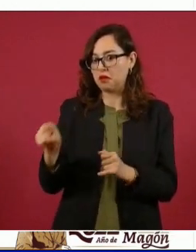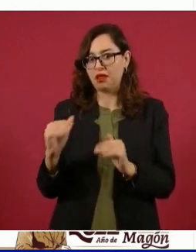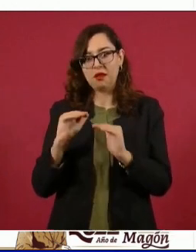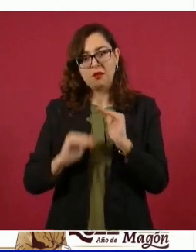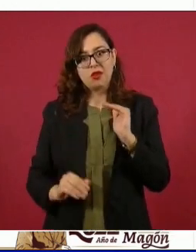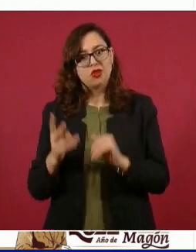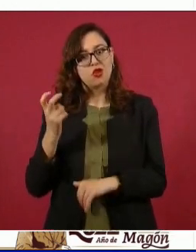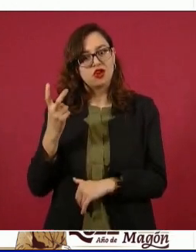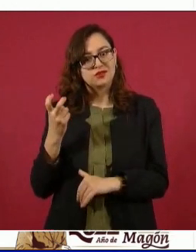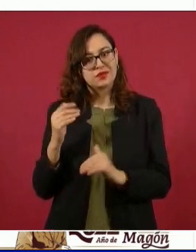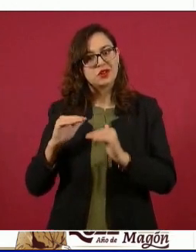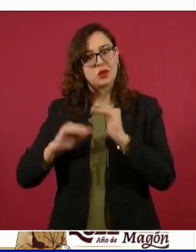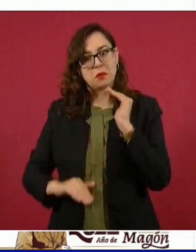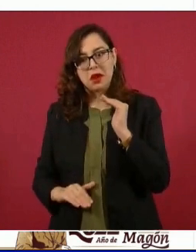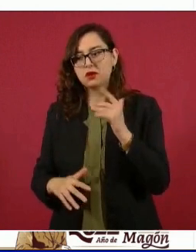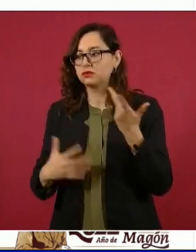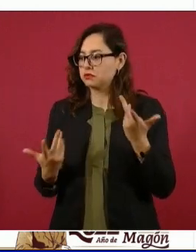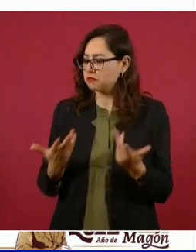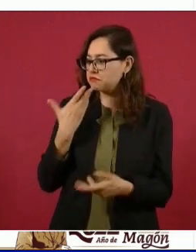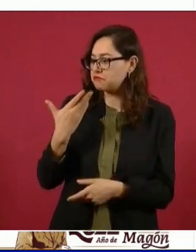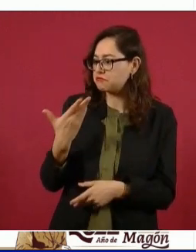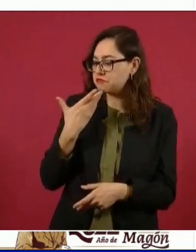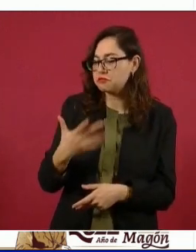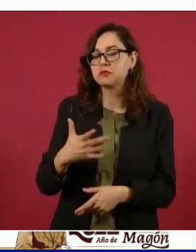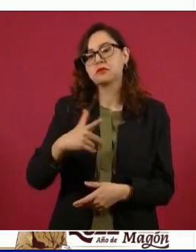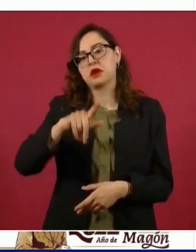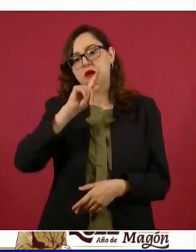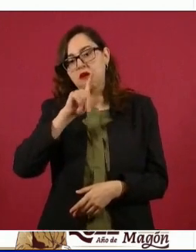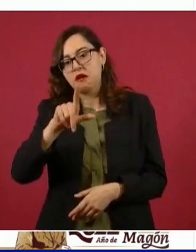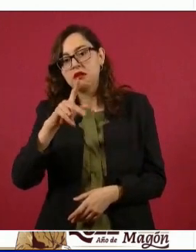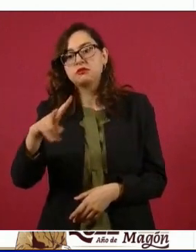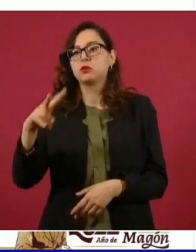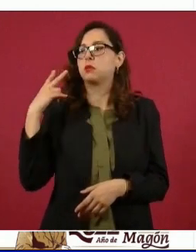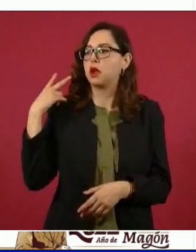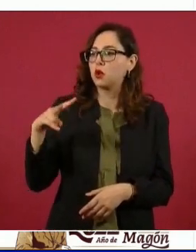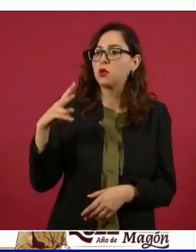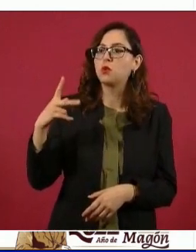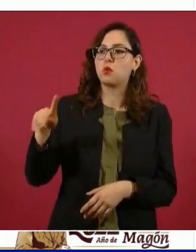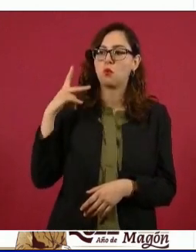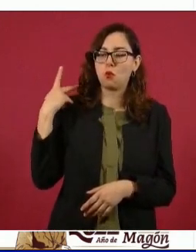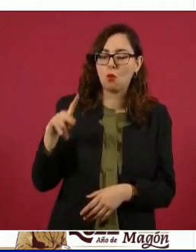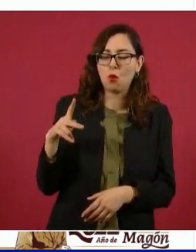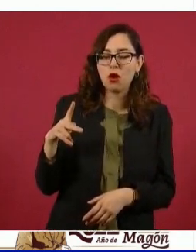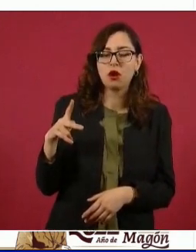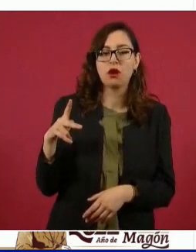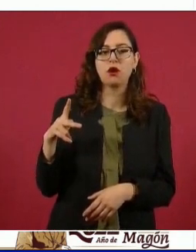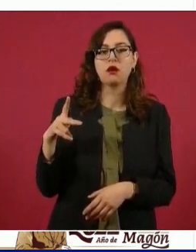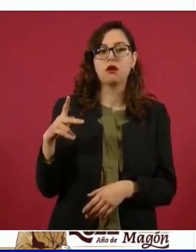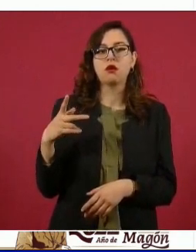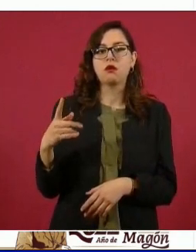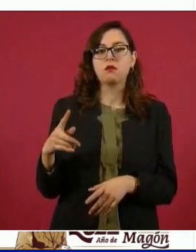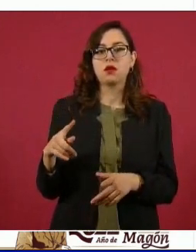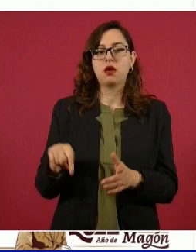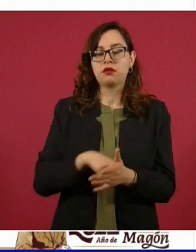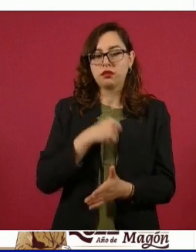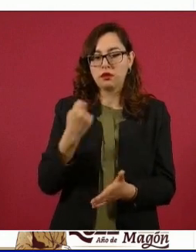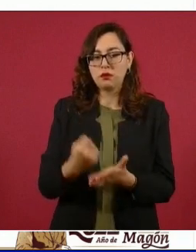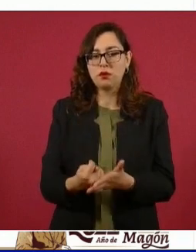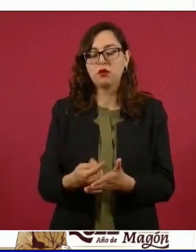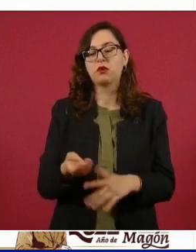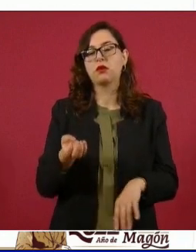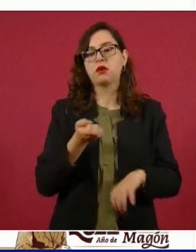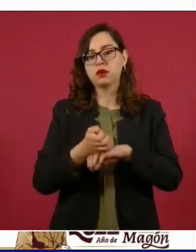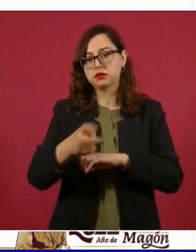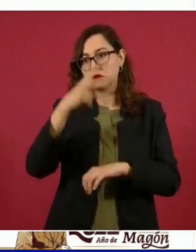tenemos ejemplos no solo en Jalisco, sino también en Veracruz, en Puebla, en Tamaulipas y en